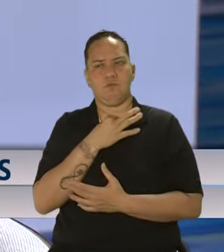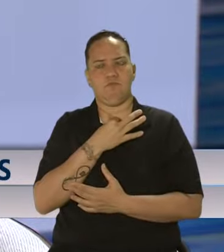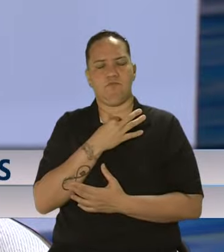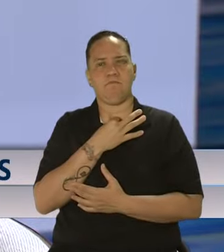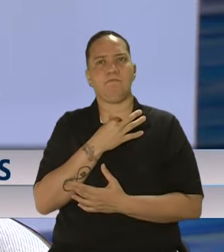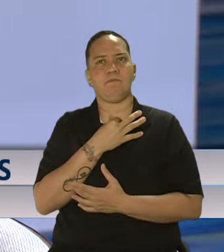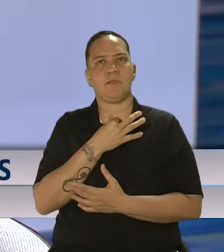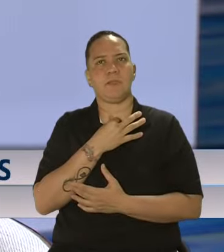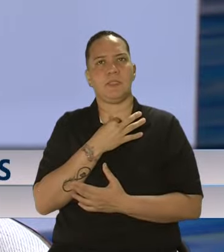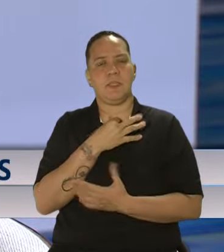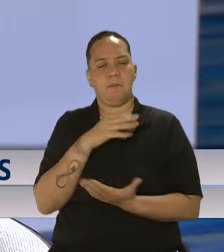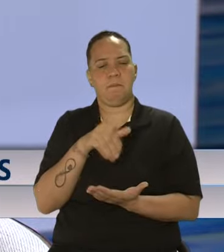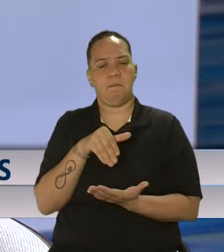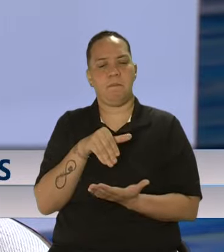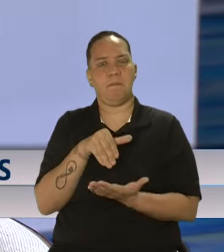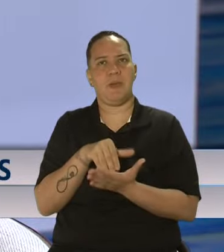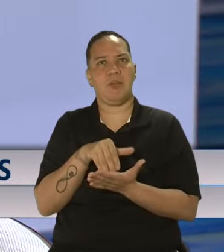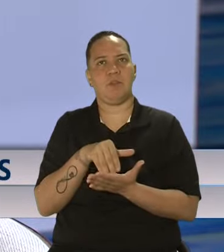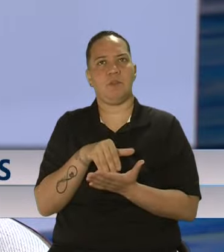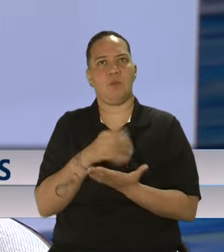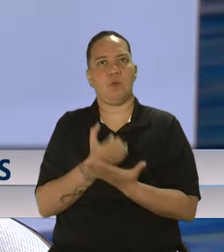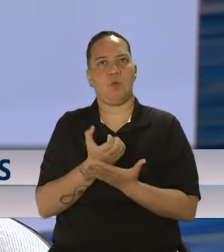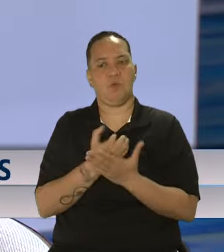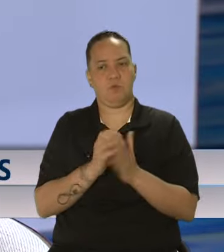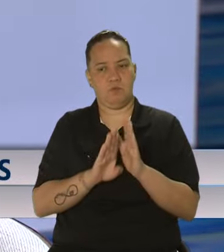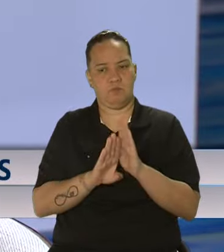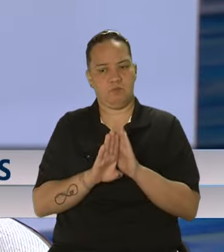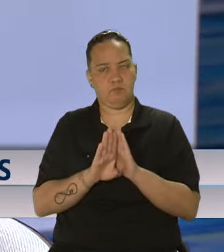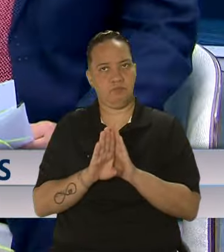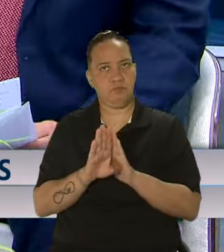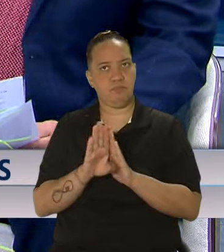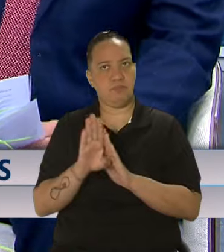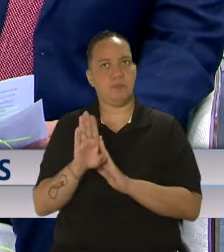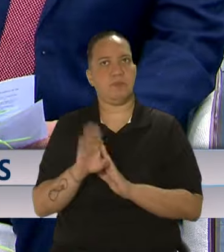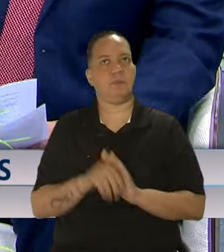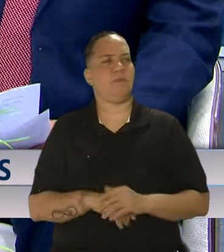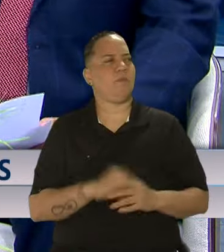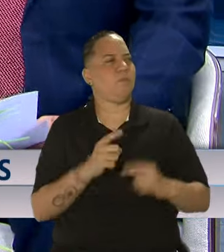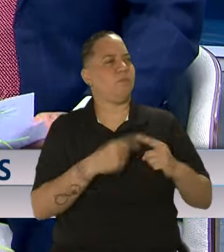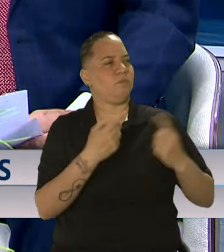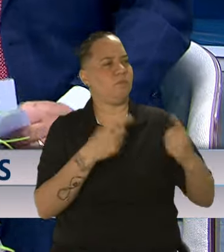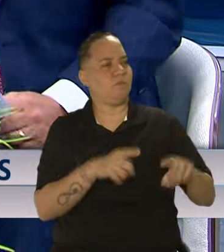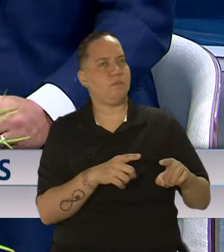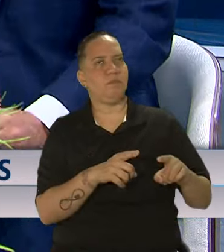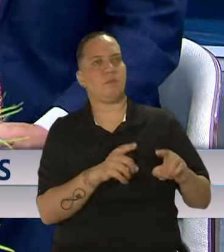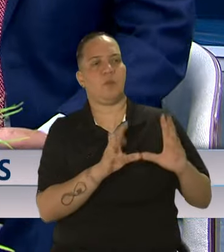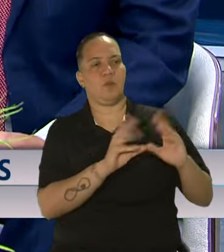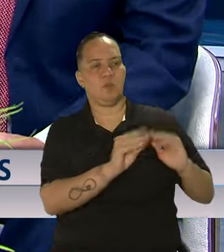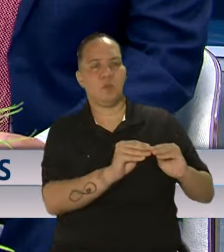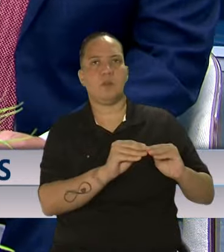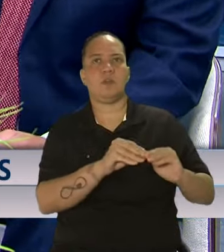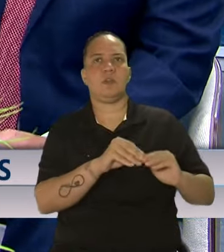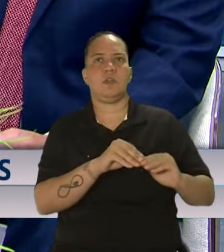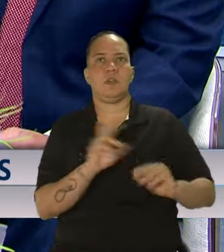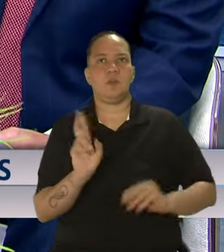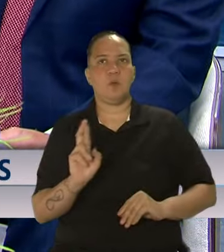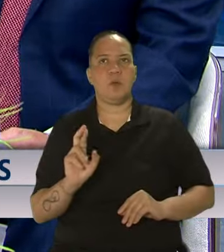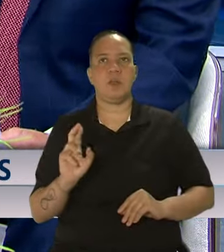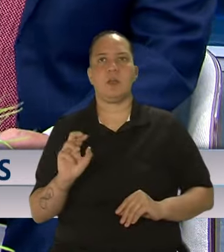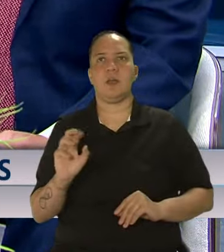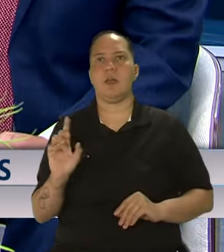en medio de ella la economía comenzó a crecer y cuando ocurren estas convenciones tanto republicanas como demócrata también los